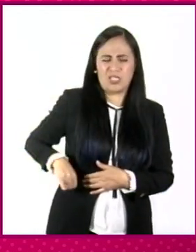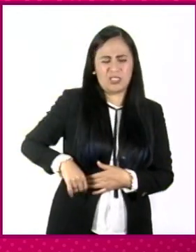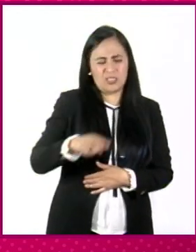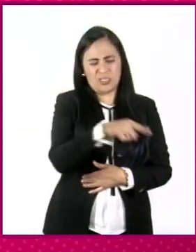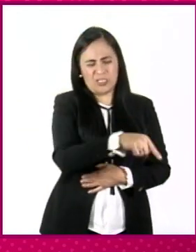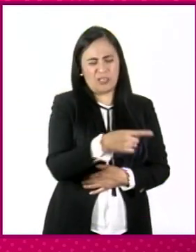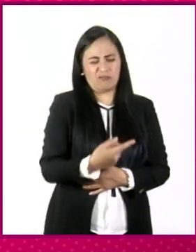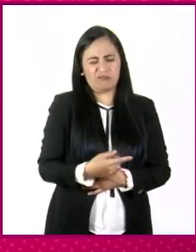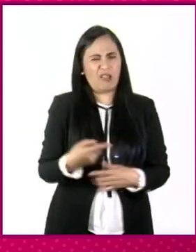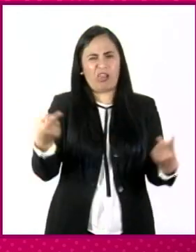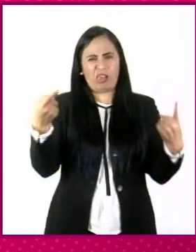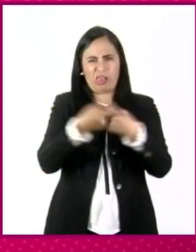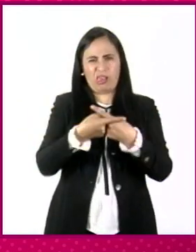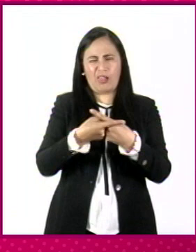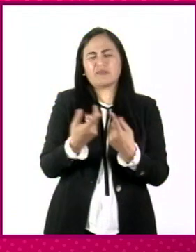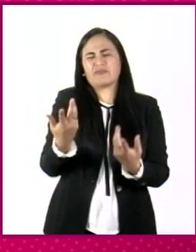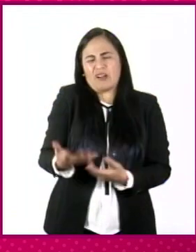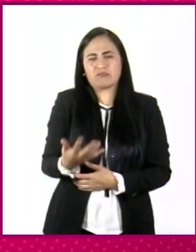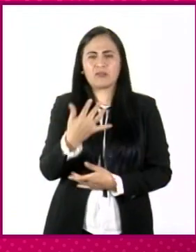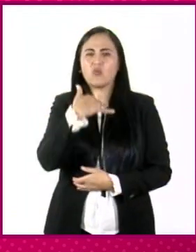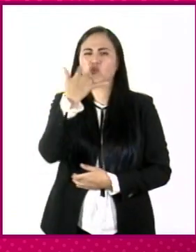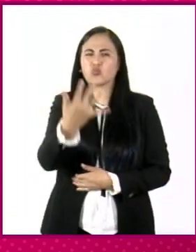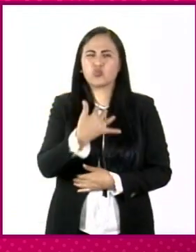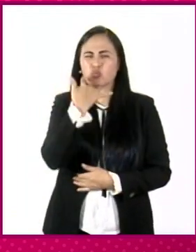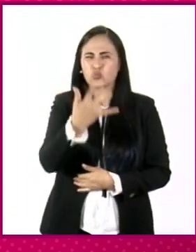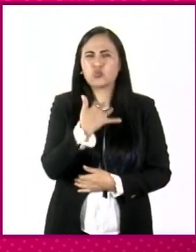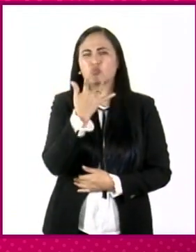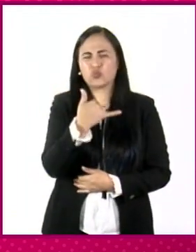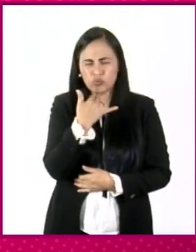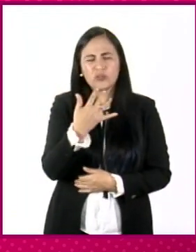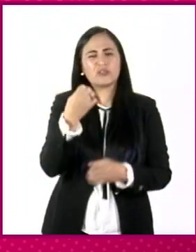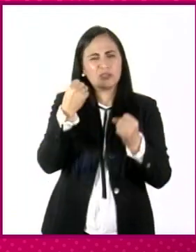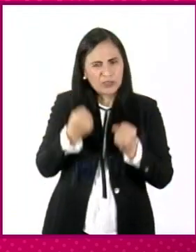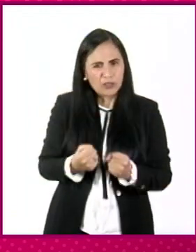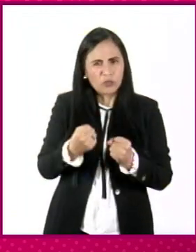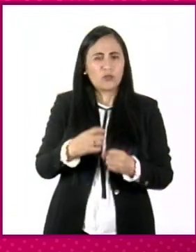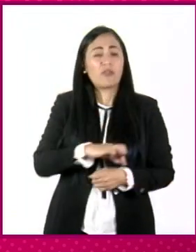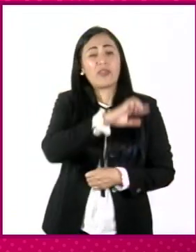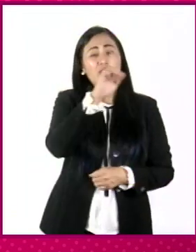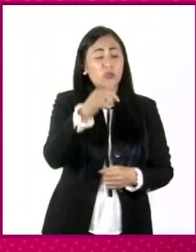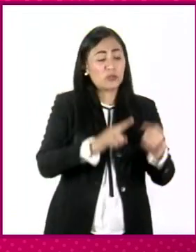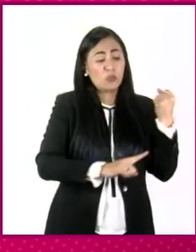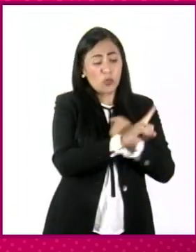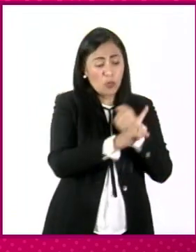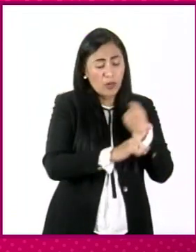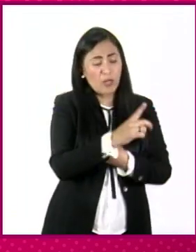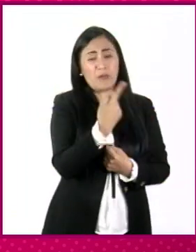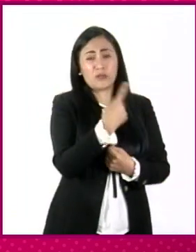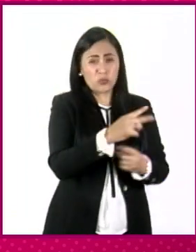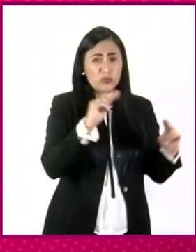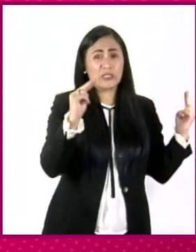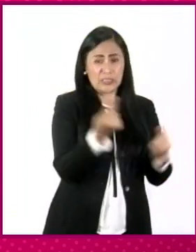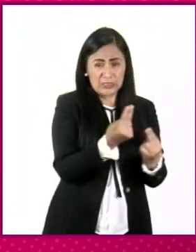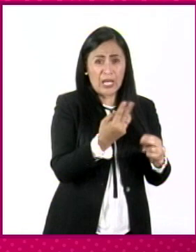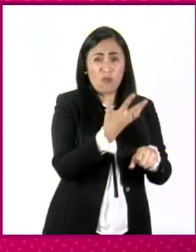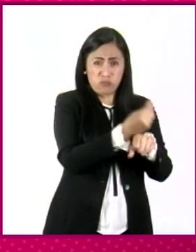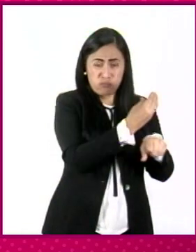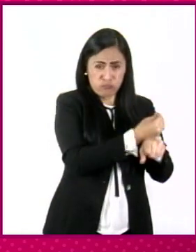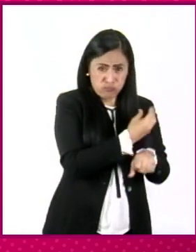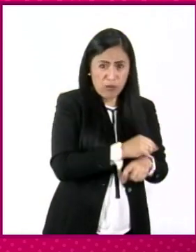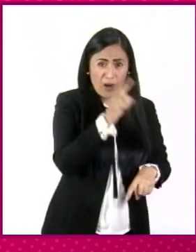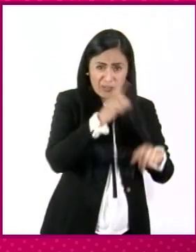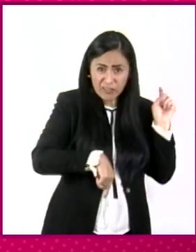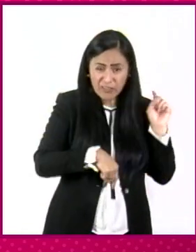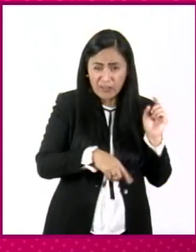desde luego que no se hace efectiva la capacidad para poder solventar los problemas ni las necesidades sociales que tiene una sociedad.